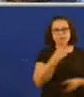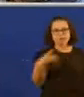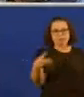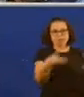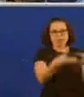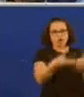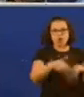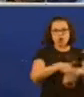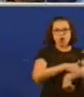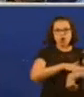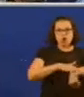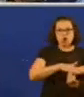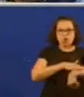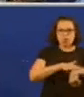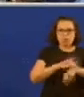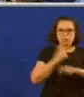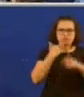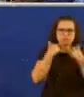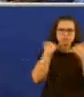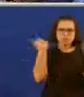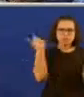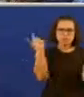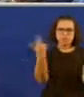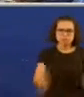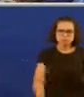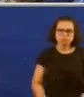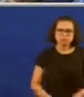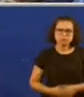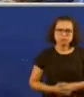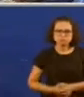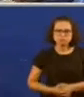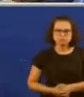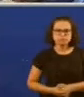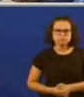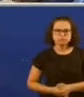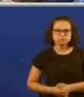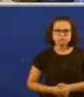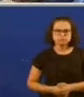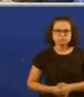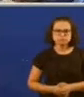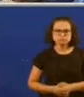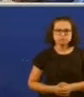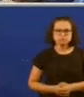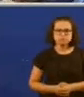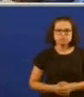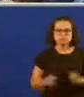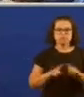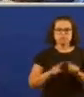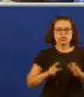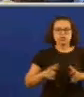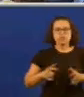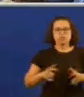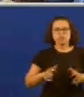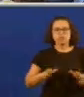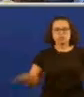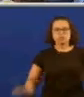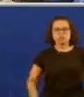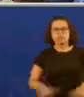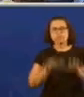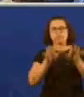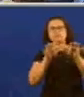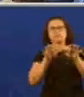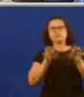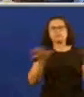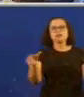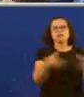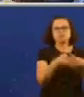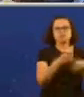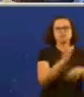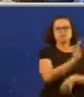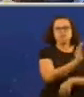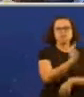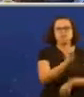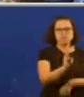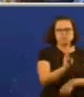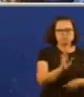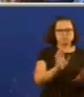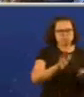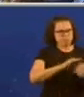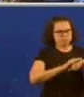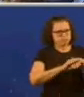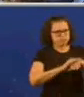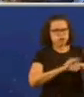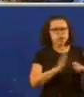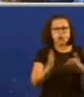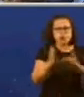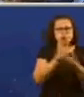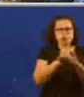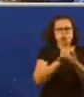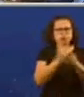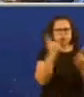e a imase do seu fracaso. Para que non sea a policía, a bancada popular, xa, lle digo que non todo van